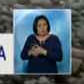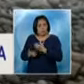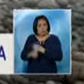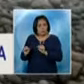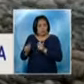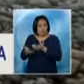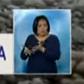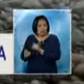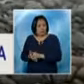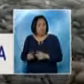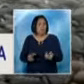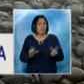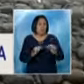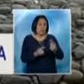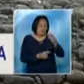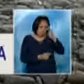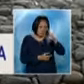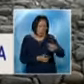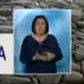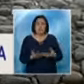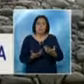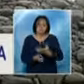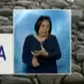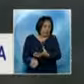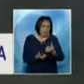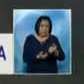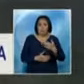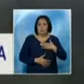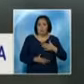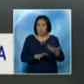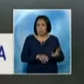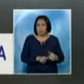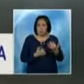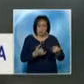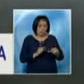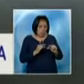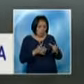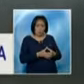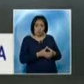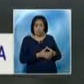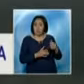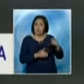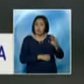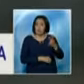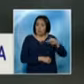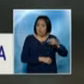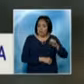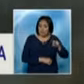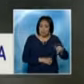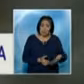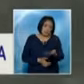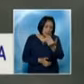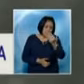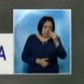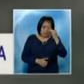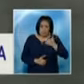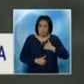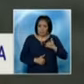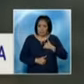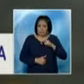estuvieron en el rescate de los cadáveres de estos militares. Hoy, agentes de la Unidad de Homicidios de la DIRINC visitarán a los militares que estuvieron